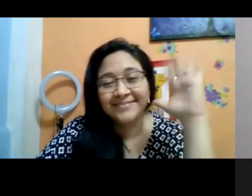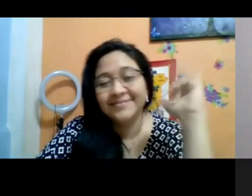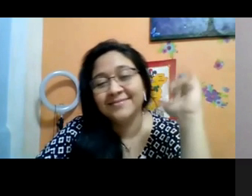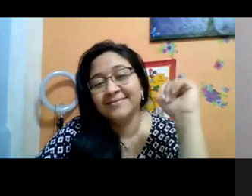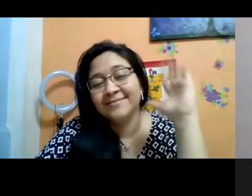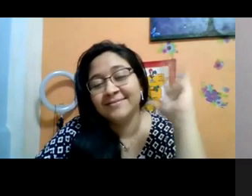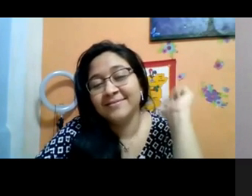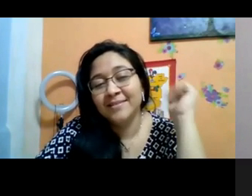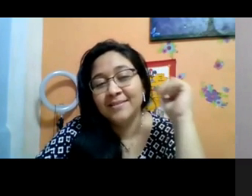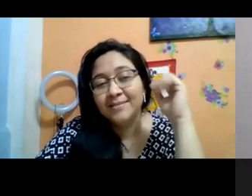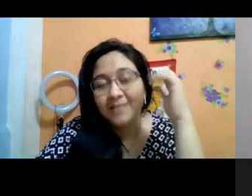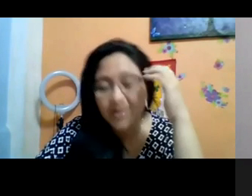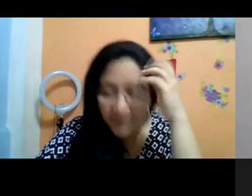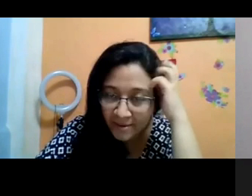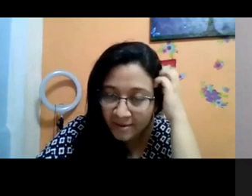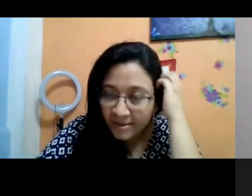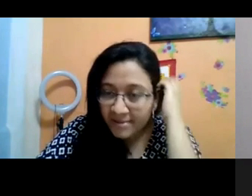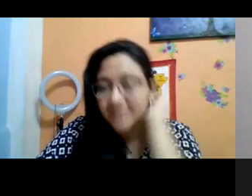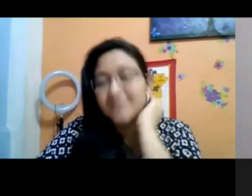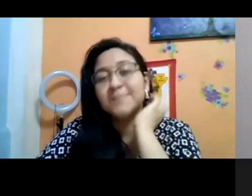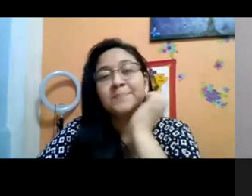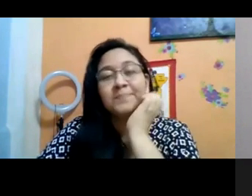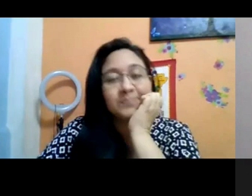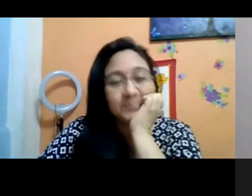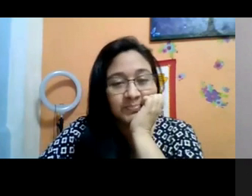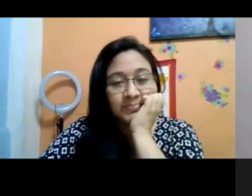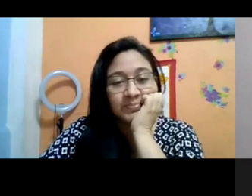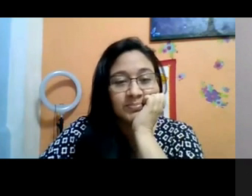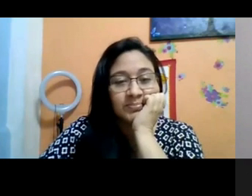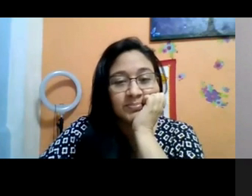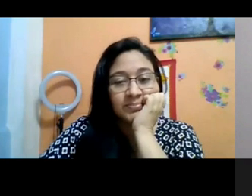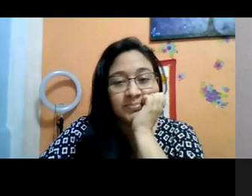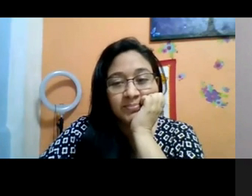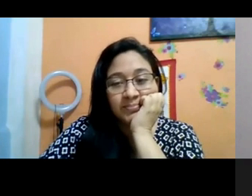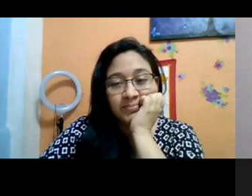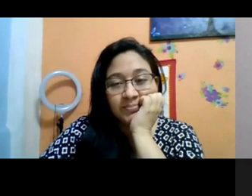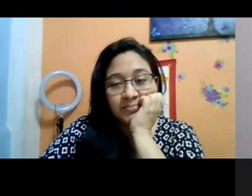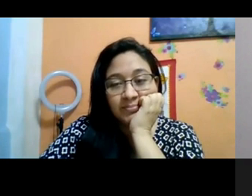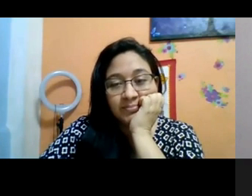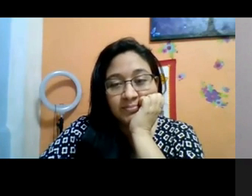Les vaya bien, gracias. Chao, que tengan buenas noches.